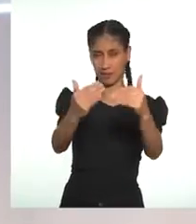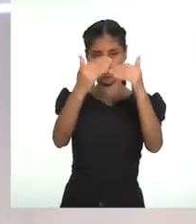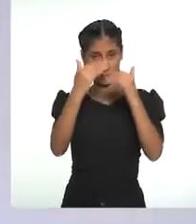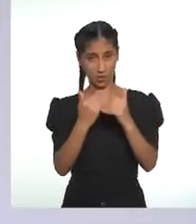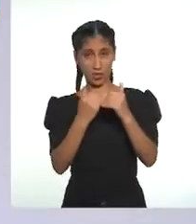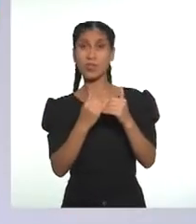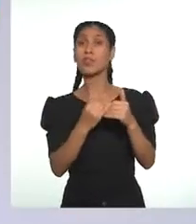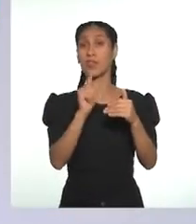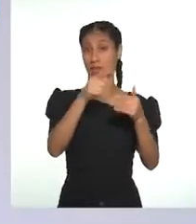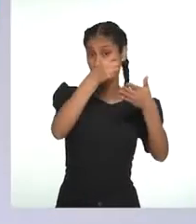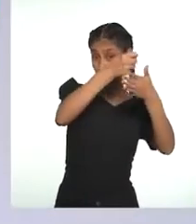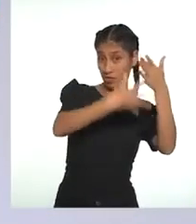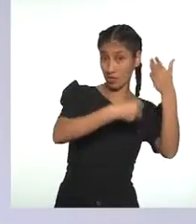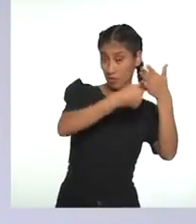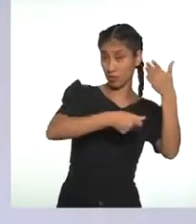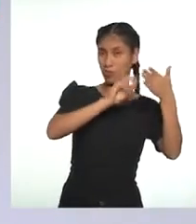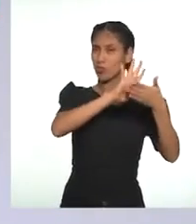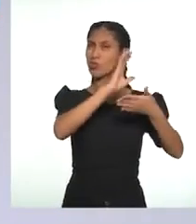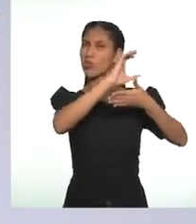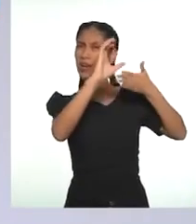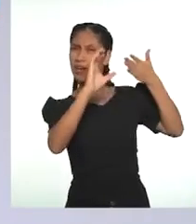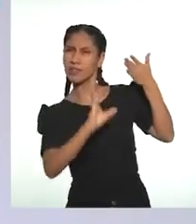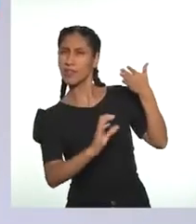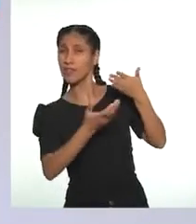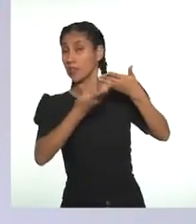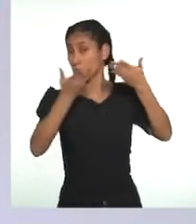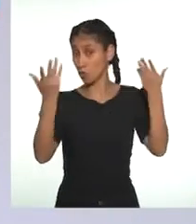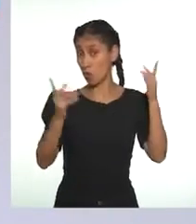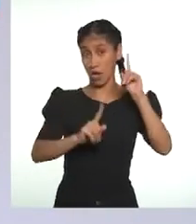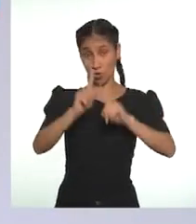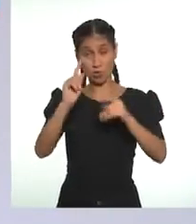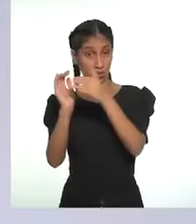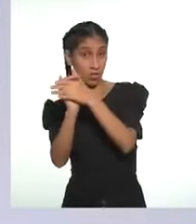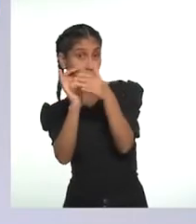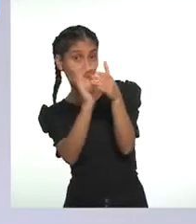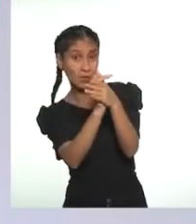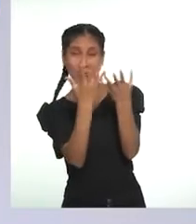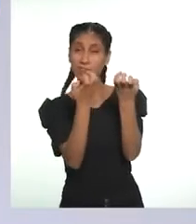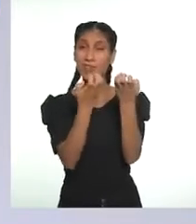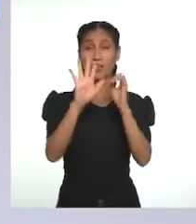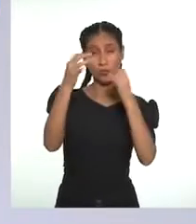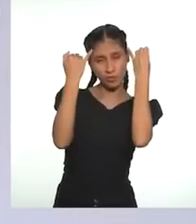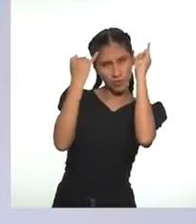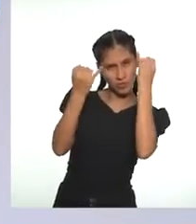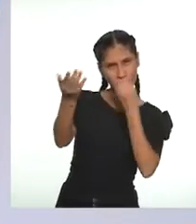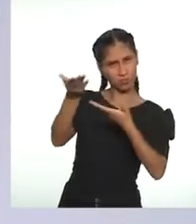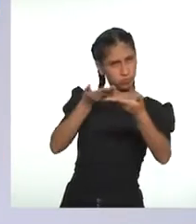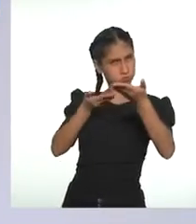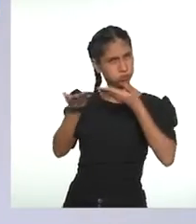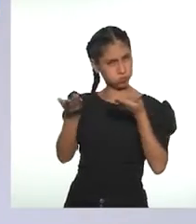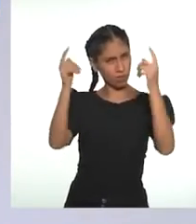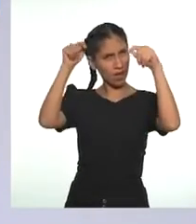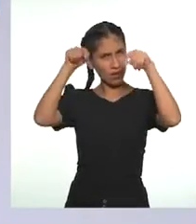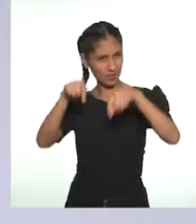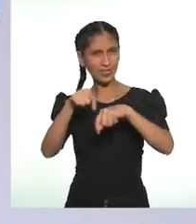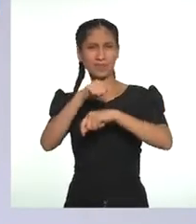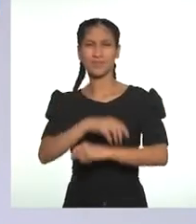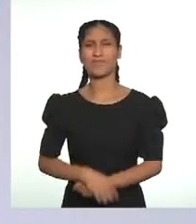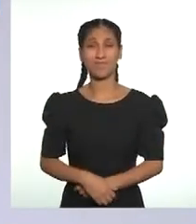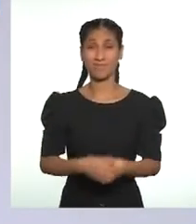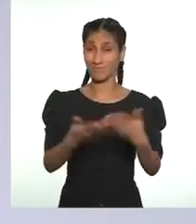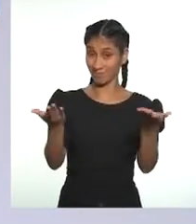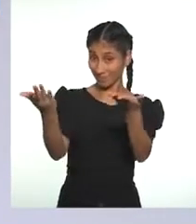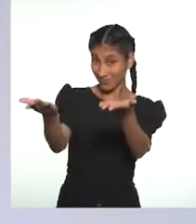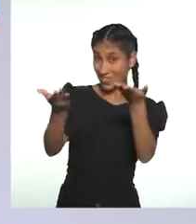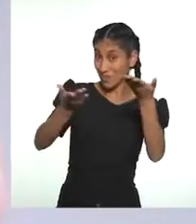propósito? ¿Qué características tiene este tipo de texto? Algunas de nuestras amigas y amigos quieren compartir las ideas que tienen al respecto con